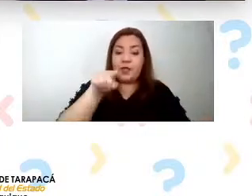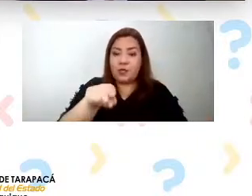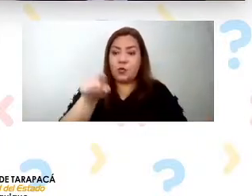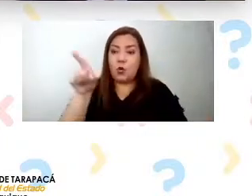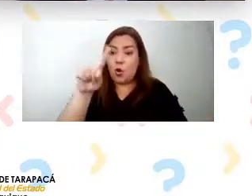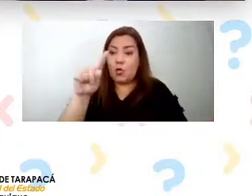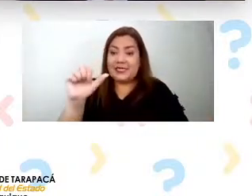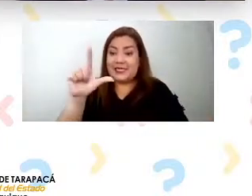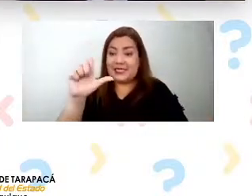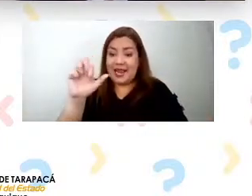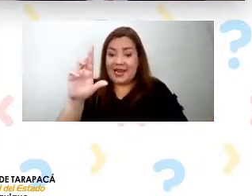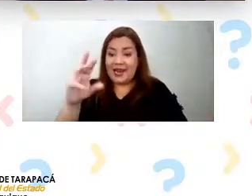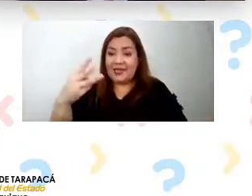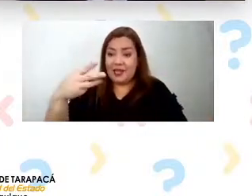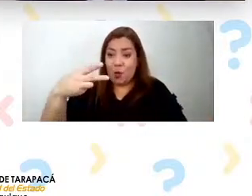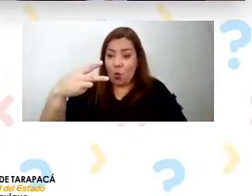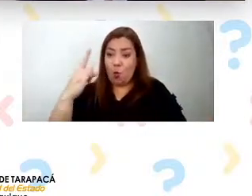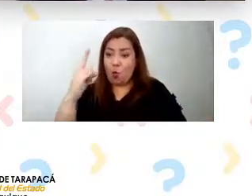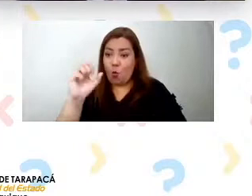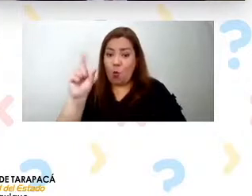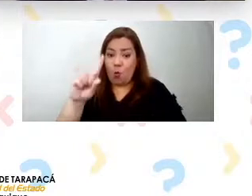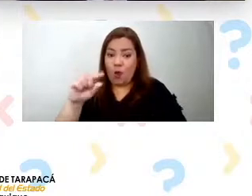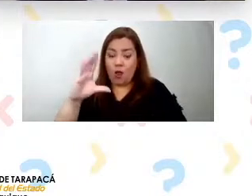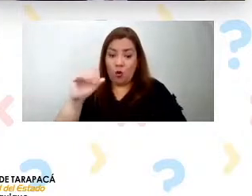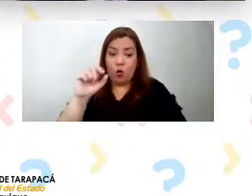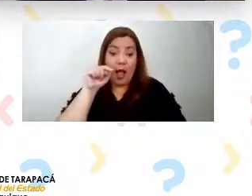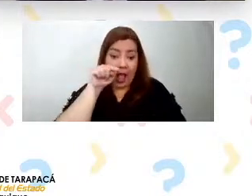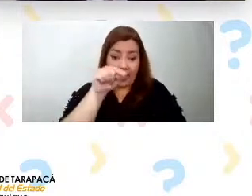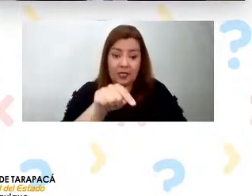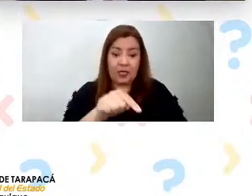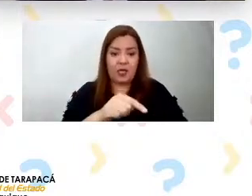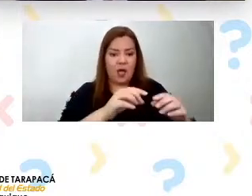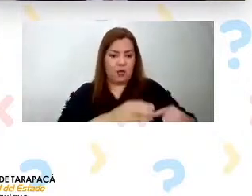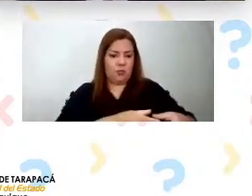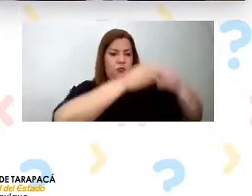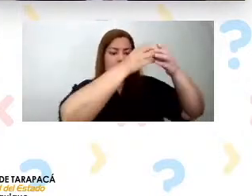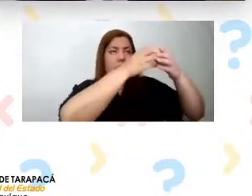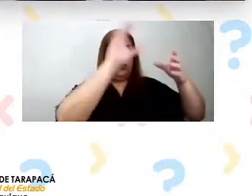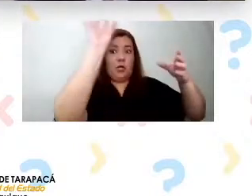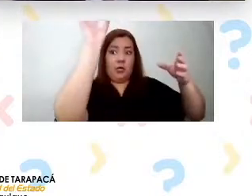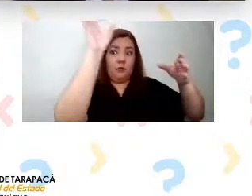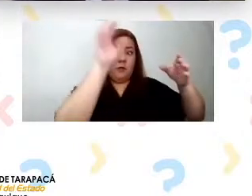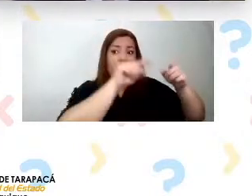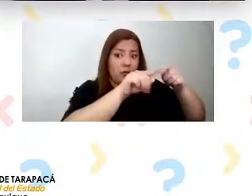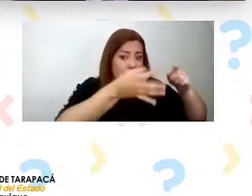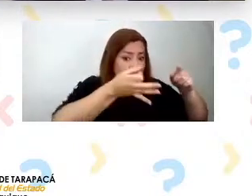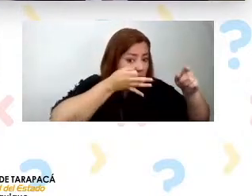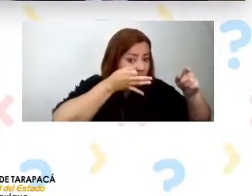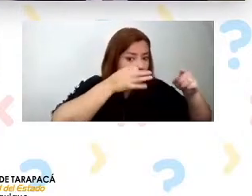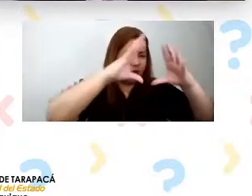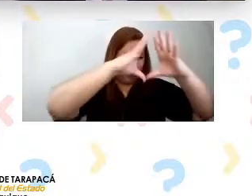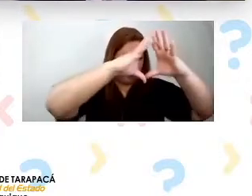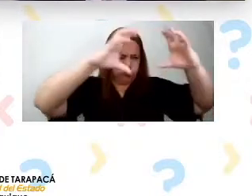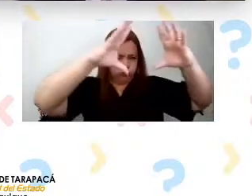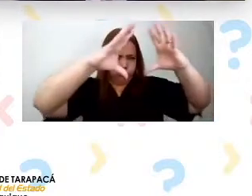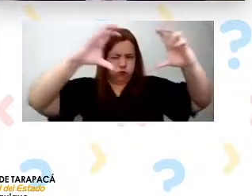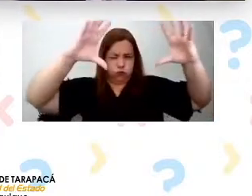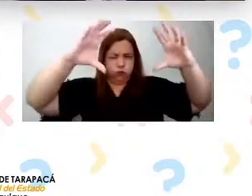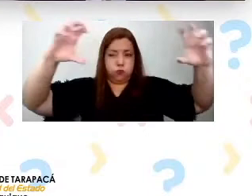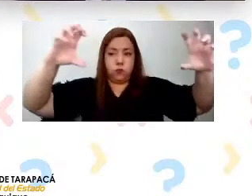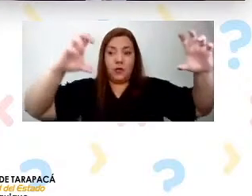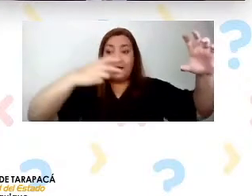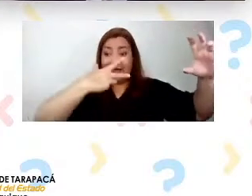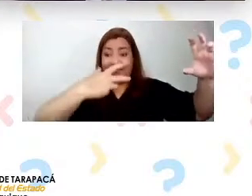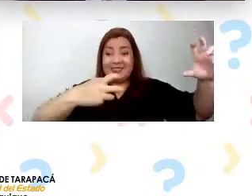Huasco. Aquí hay una estación y aquí podemos observar importantes masas de agua en estado